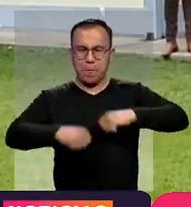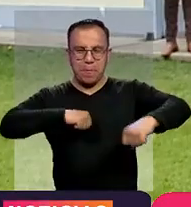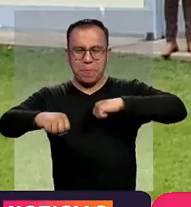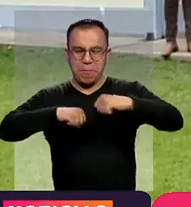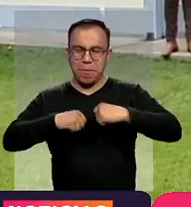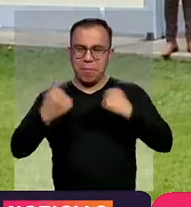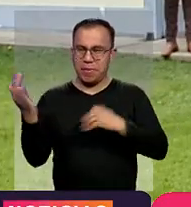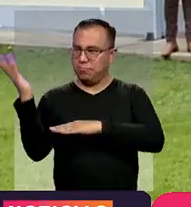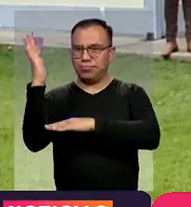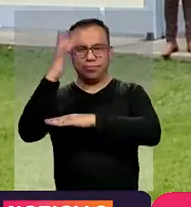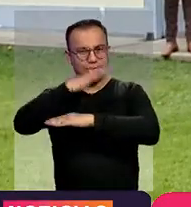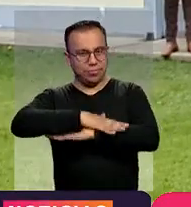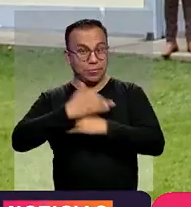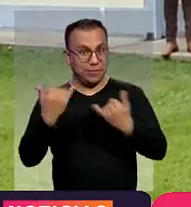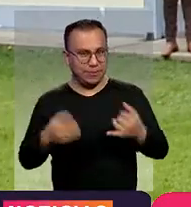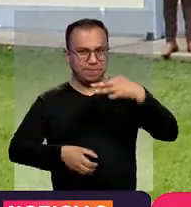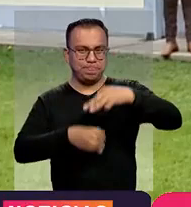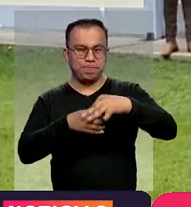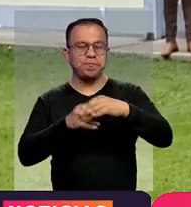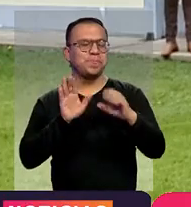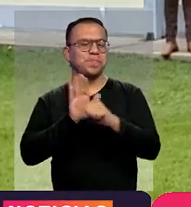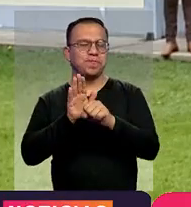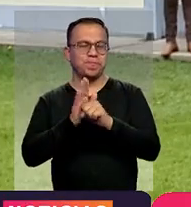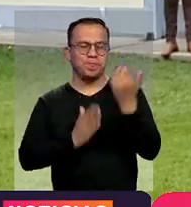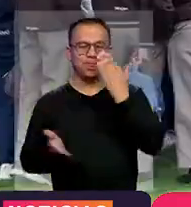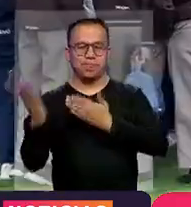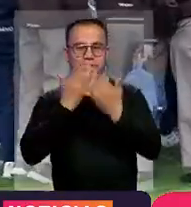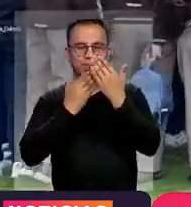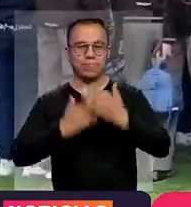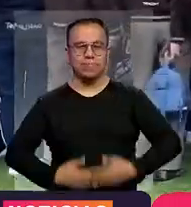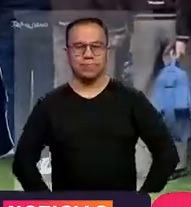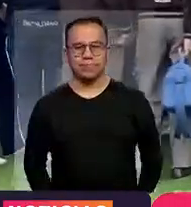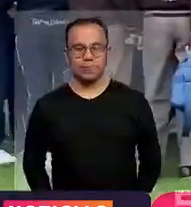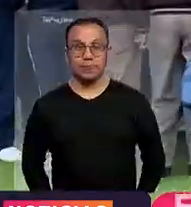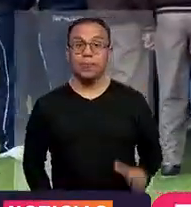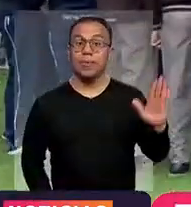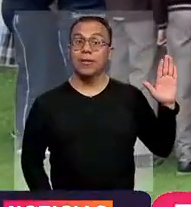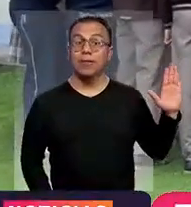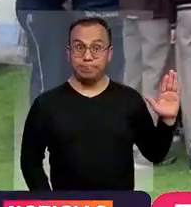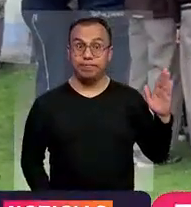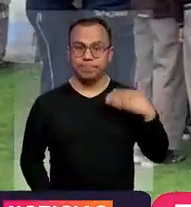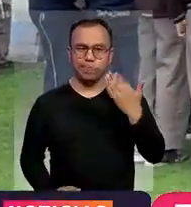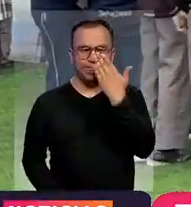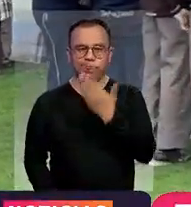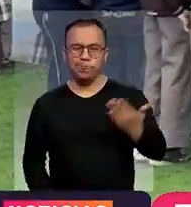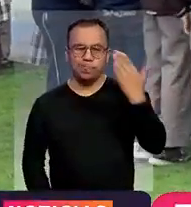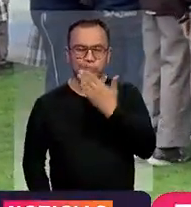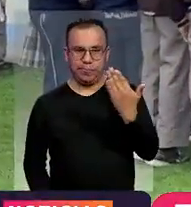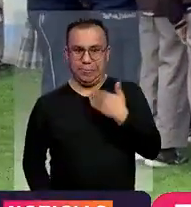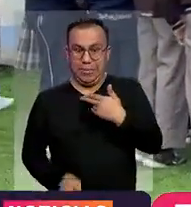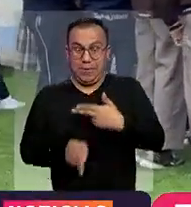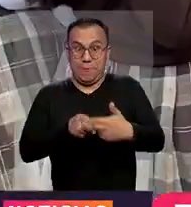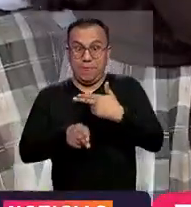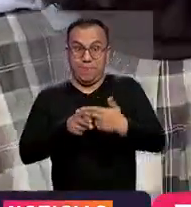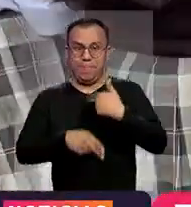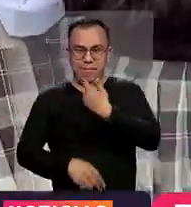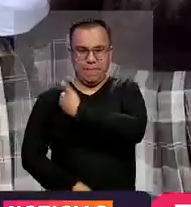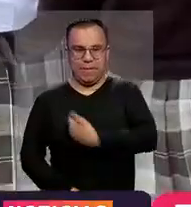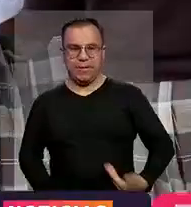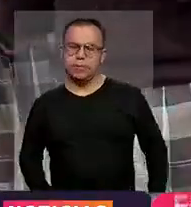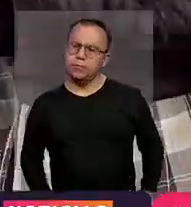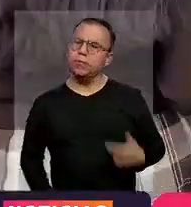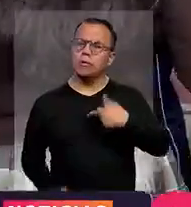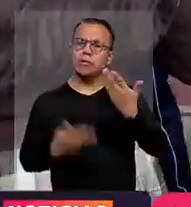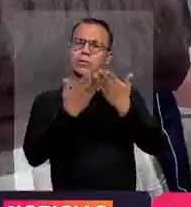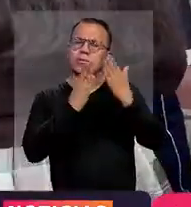así transcurrieron estas elecciones simbólicas. El simulacro que se realiza paralelo a los comicios presidenciales permite a